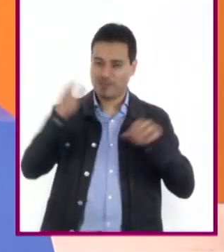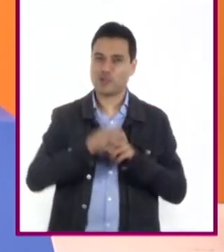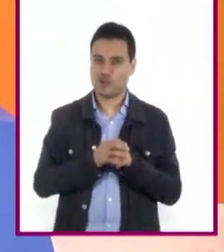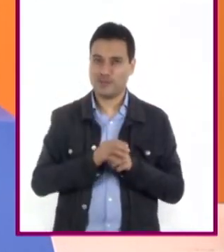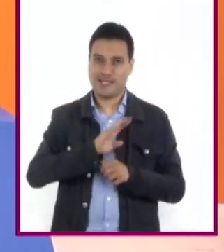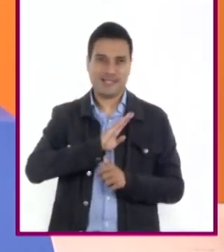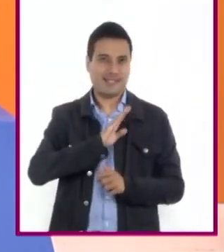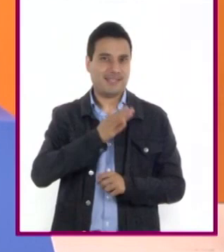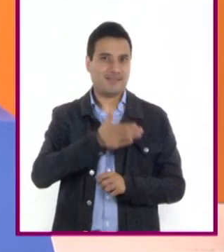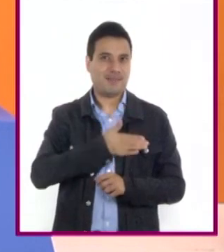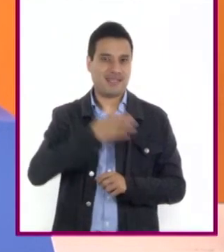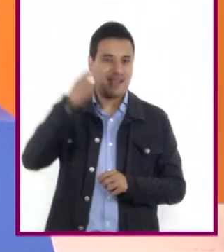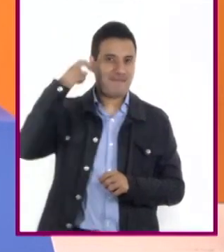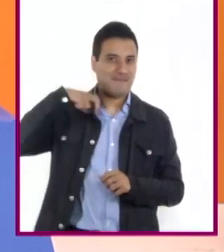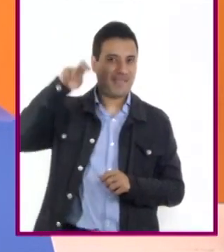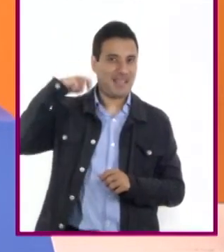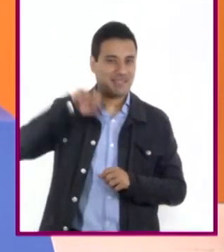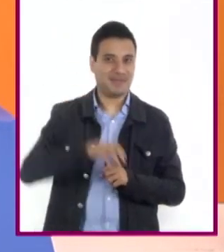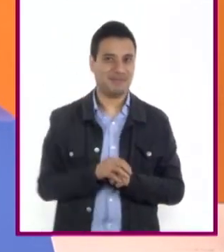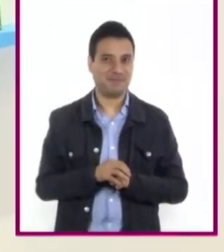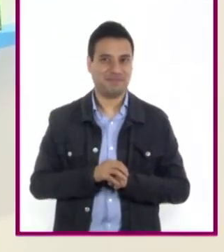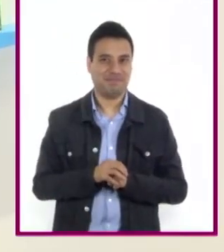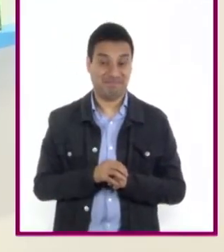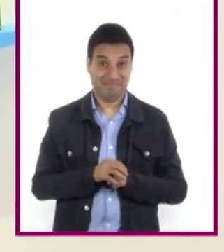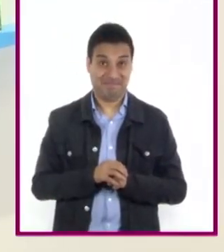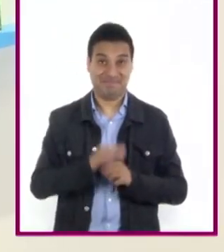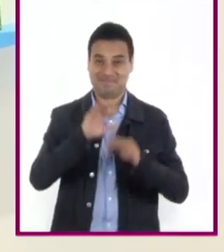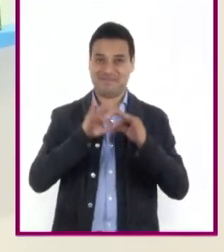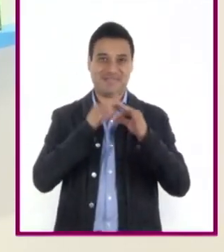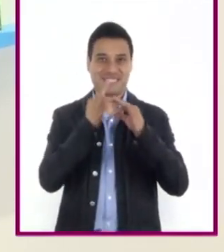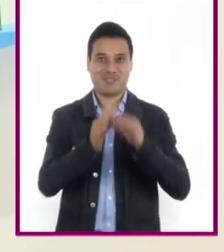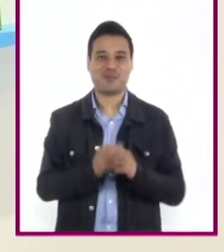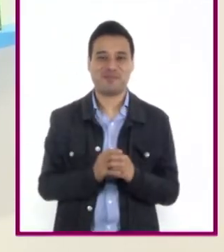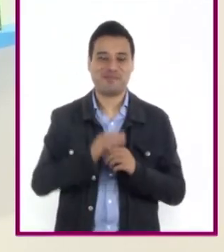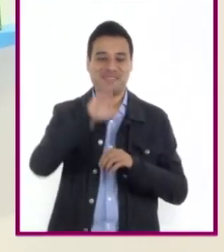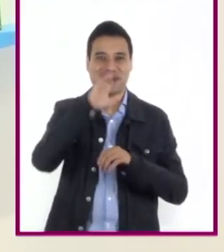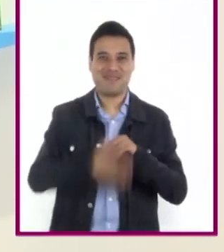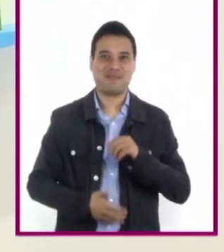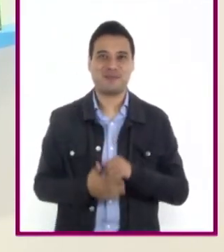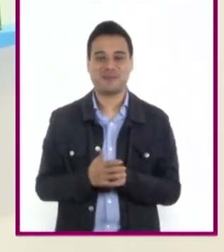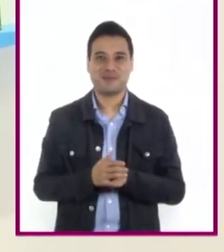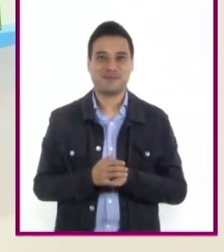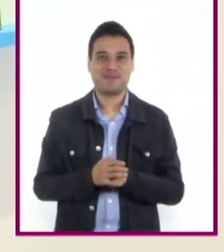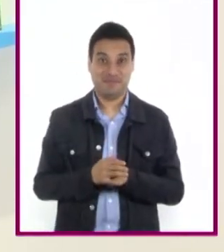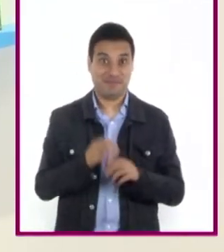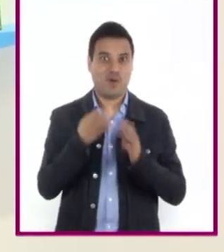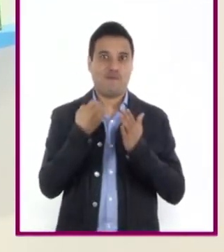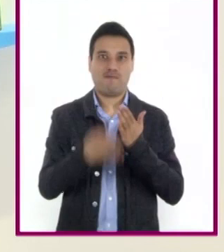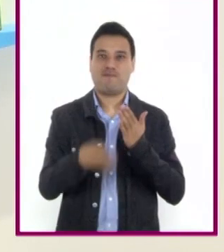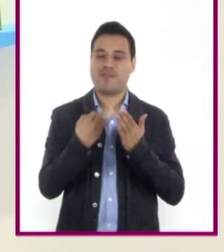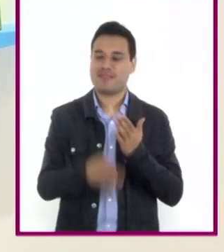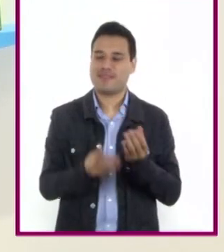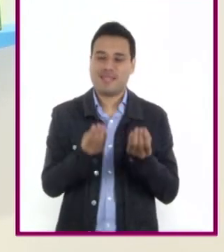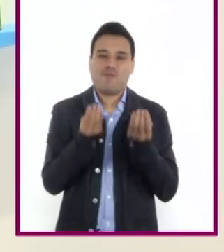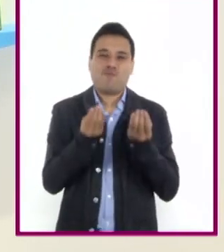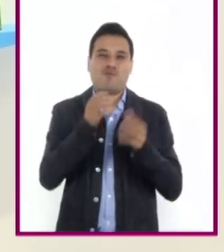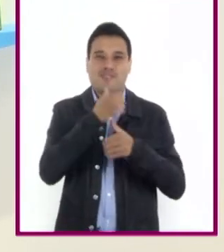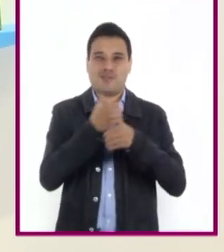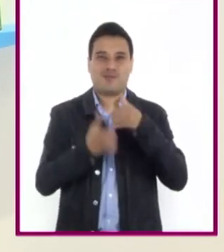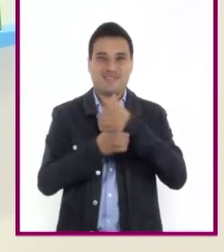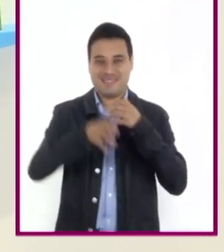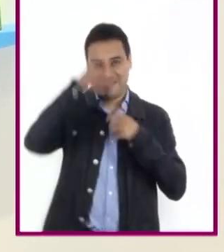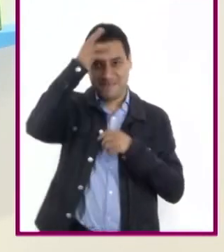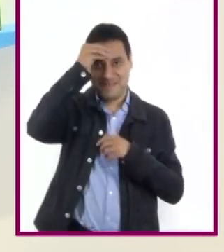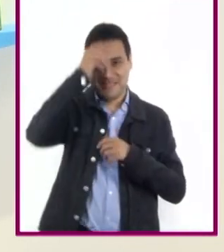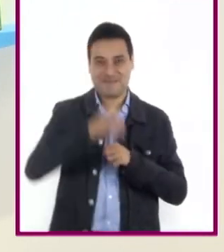de exploración y la conquista de Tenochtitlan. ¡Listo! Terminamos, pero aún nos queda mucho por explorar y